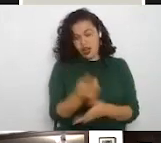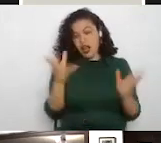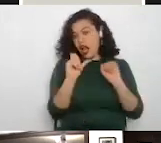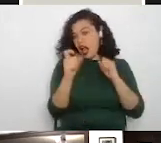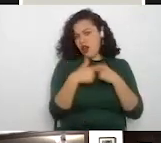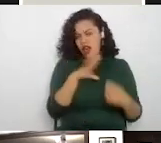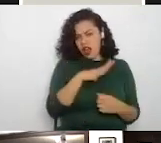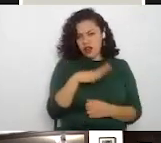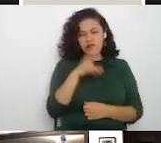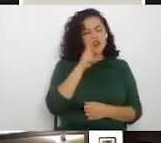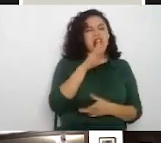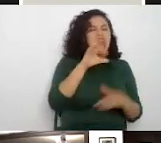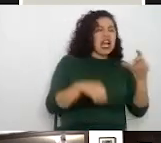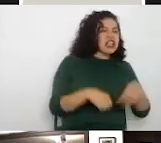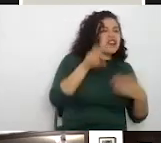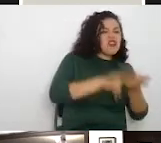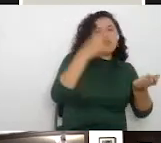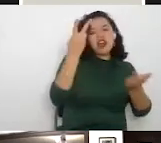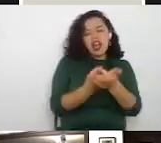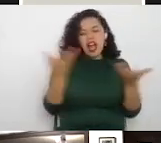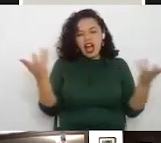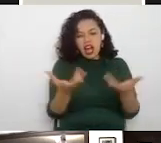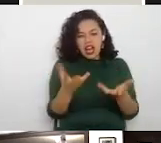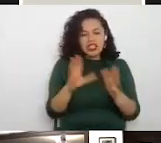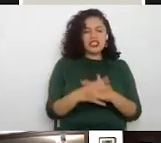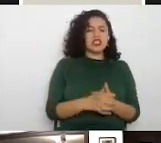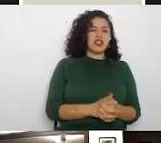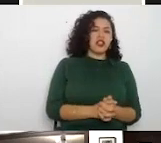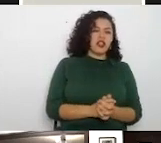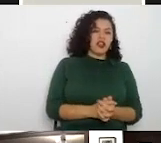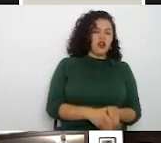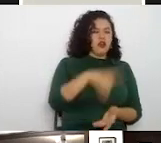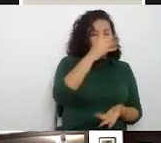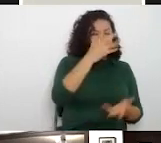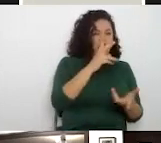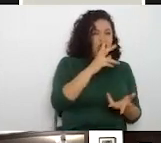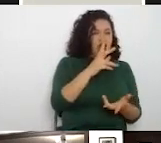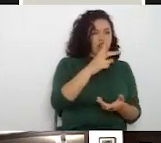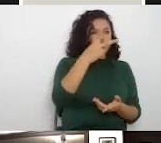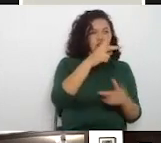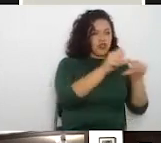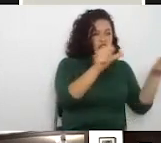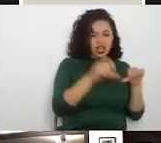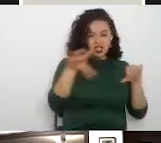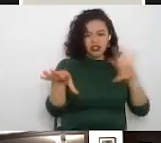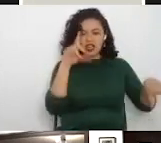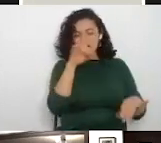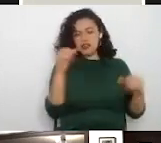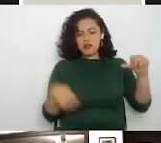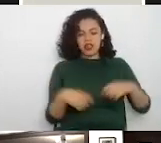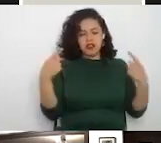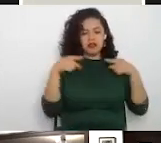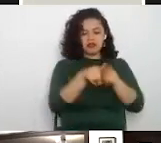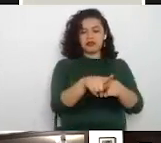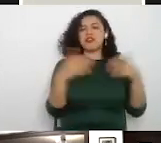lo mejor vemos que hay actividades duplicadas o que una actividad la están haciendo dos áreas y luego no se ponen de acuerdo y